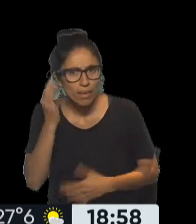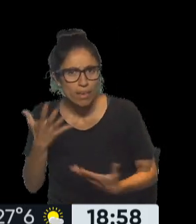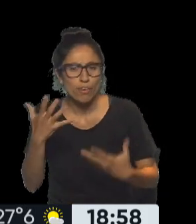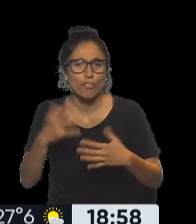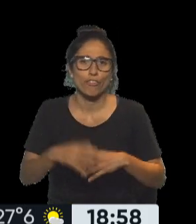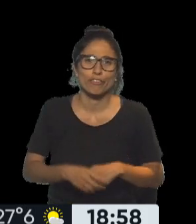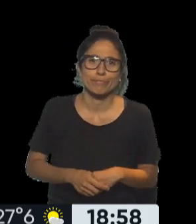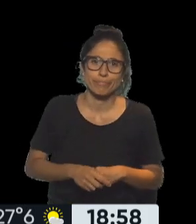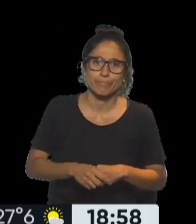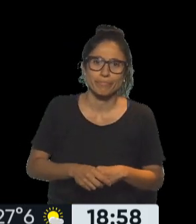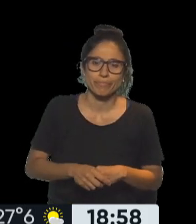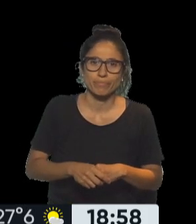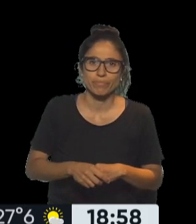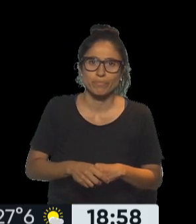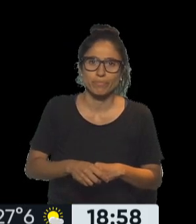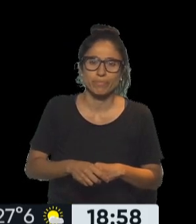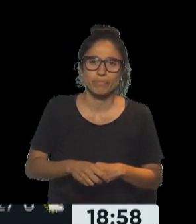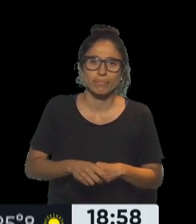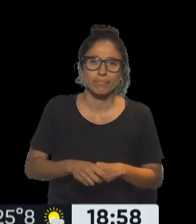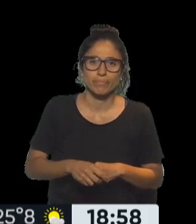Le voilà.